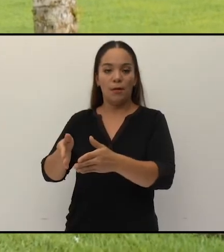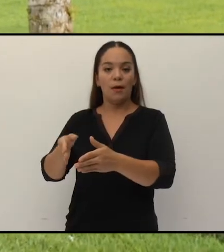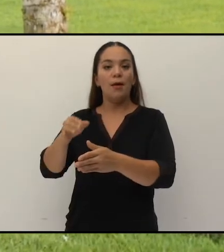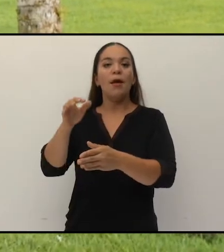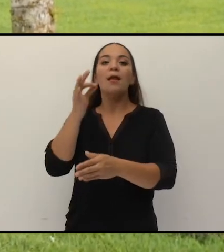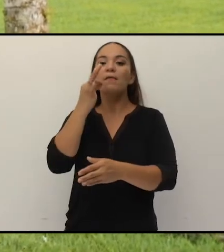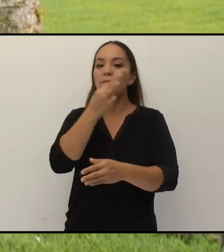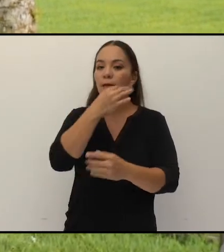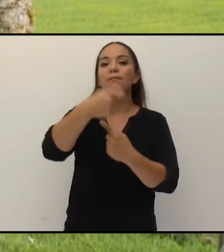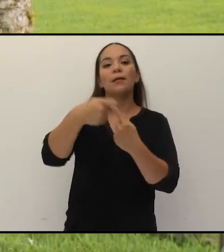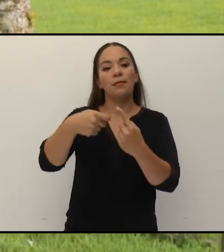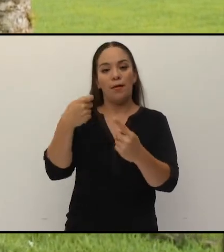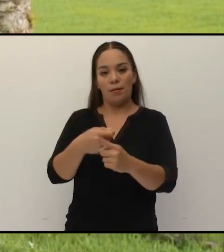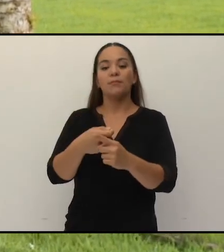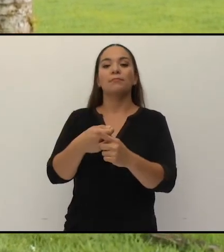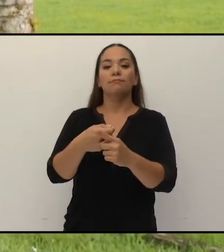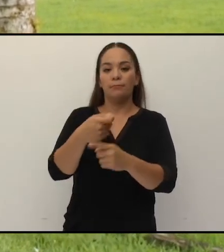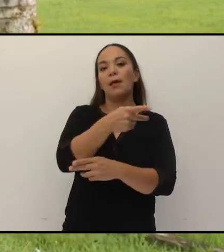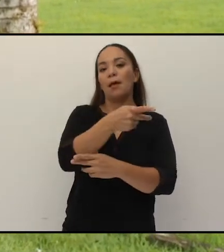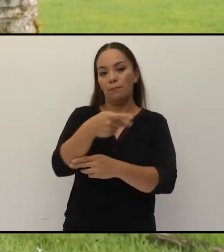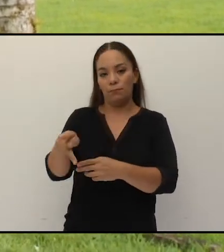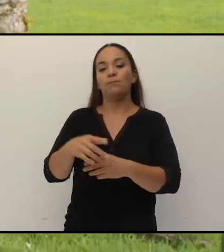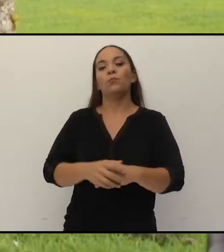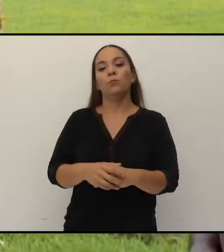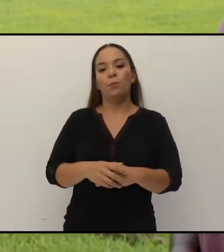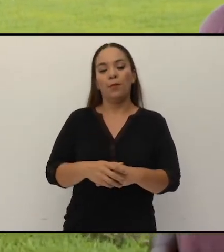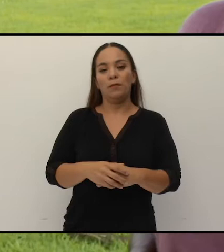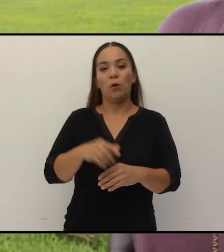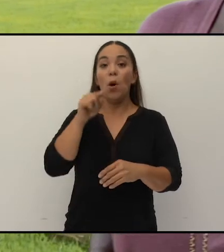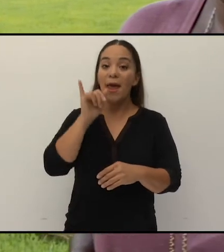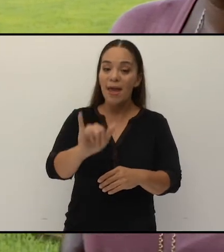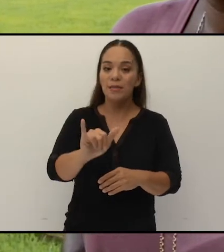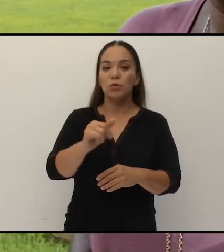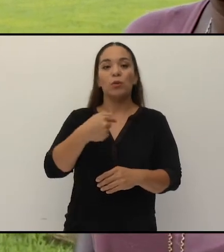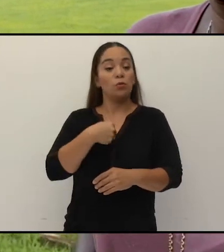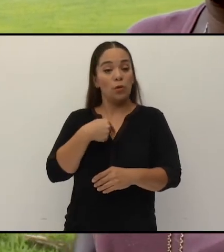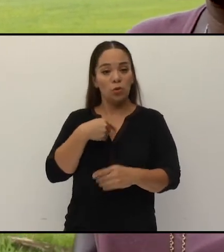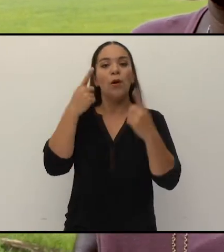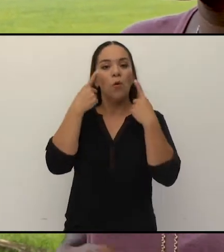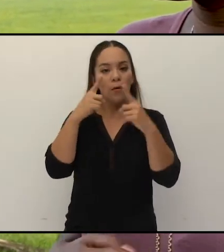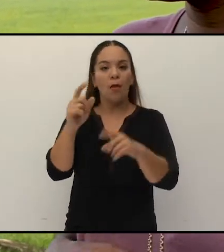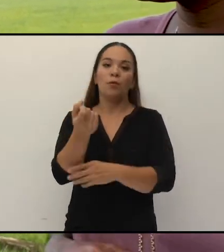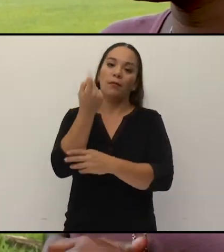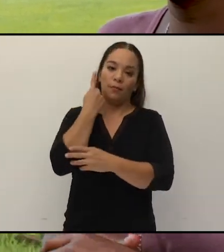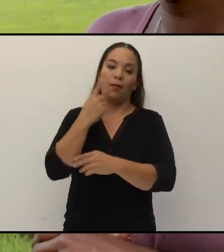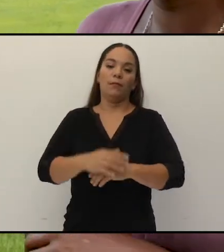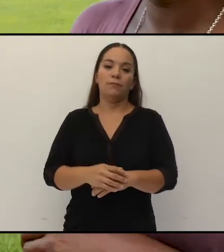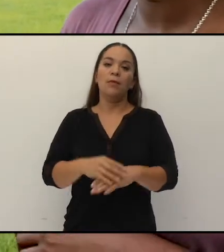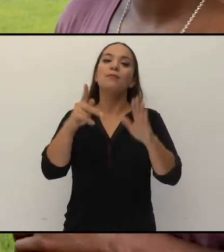trabajadores en las fincas bananeras del sur del país. Eso es lo que yo he